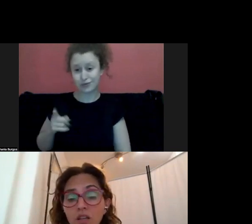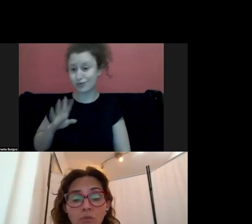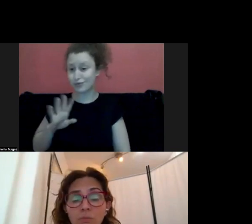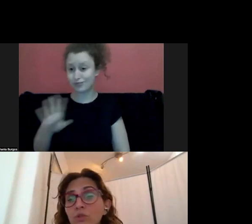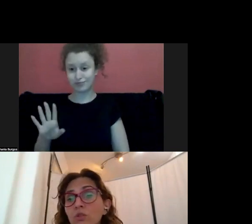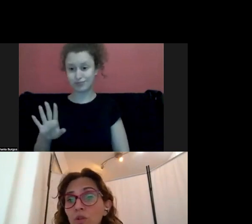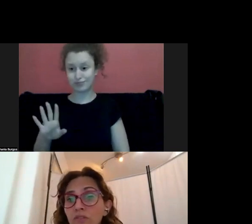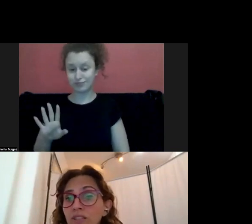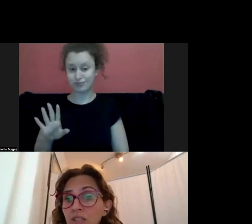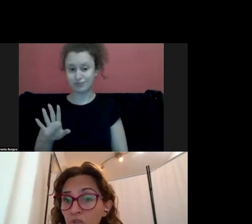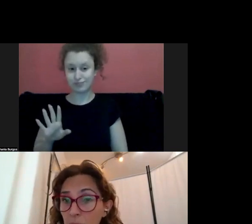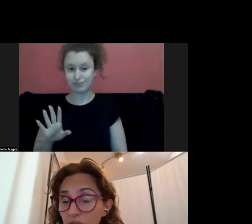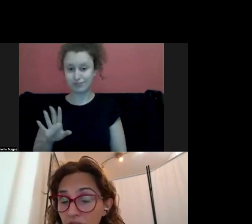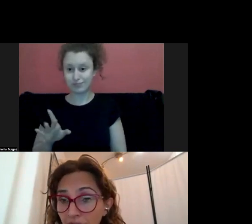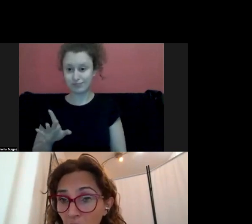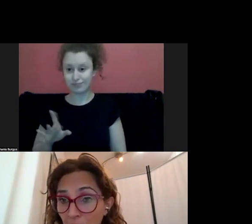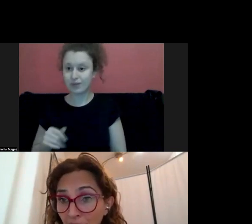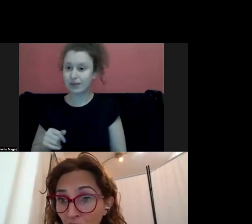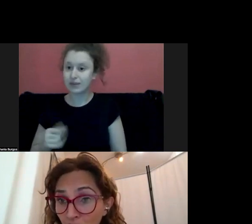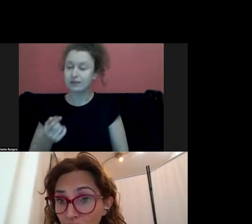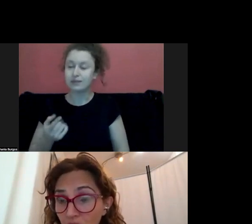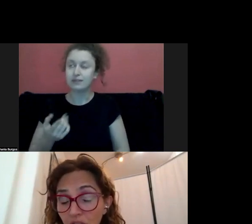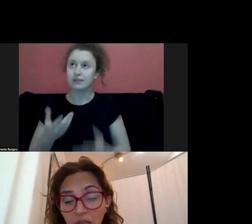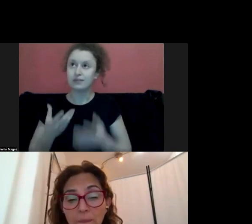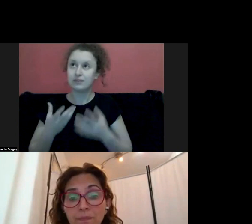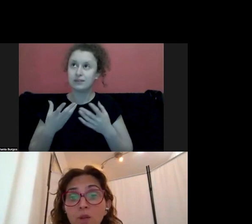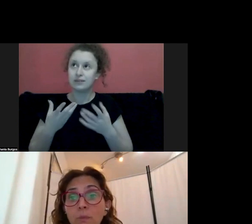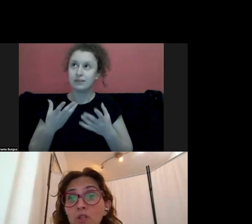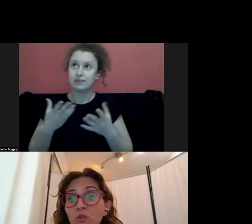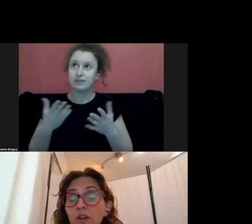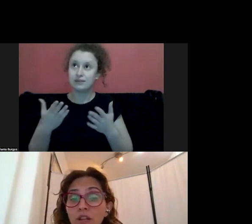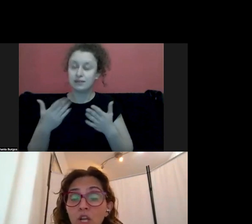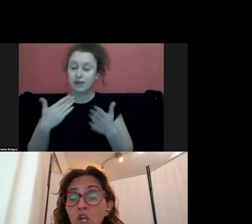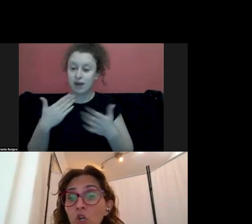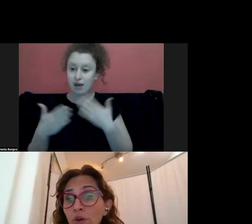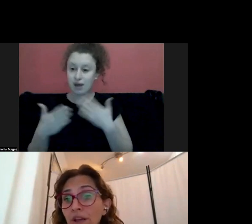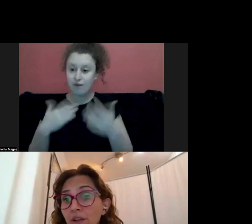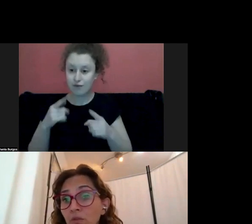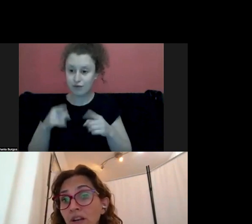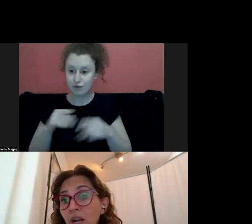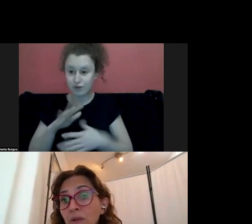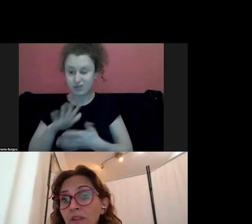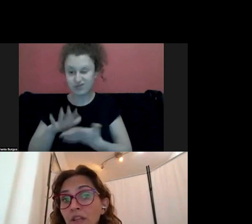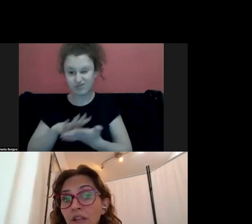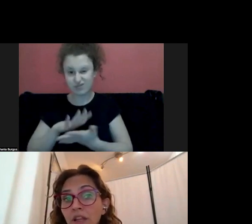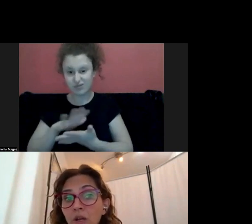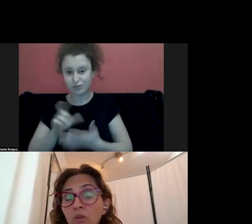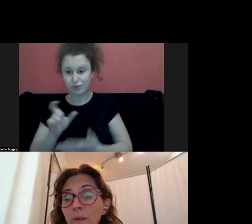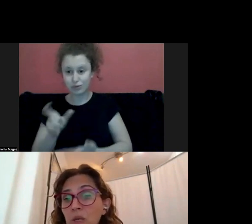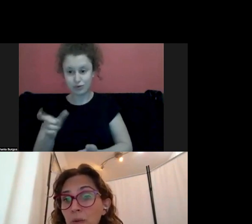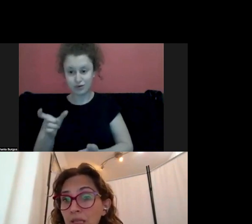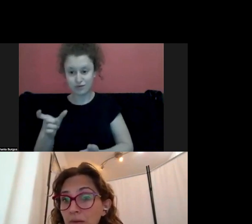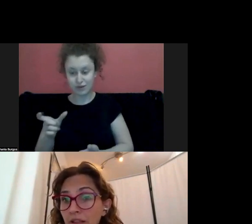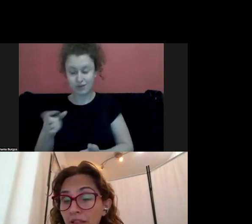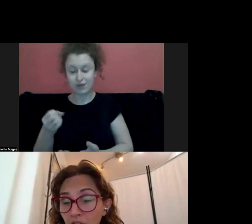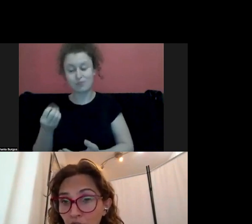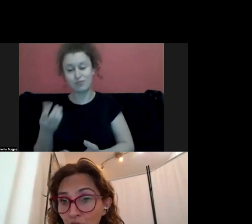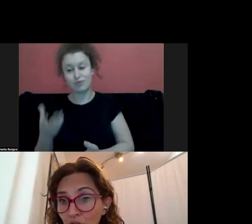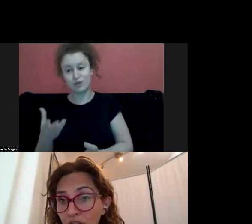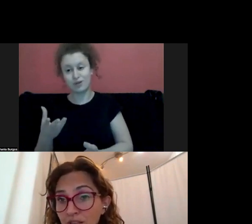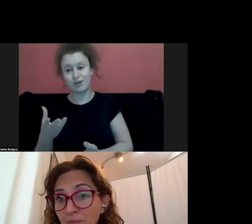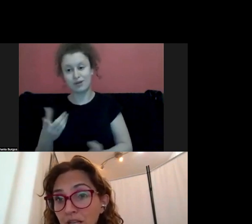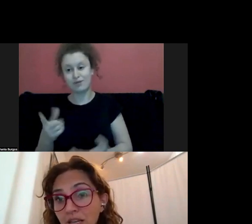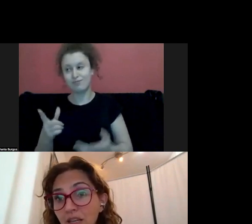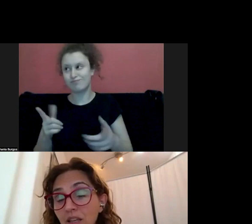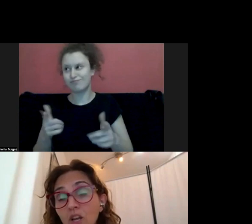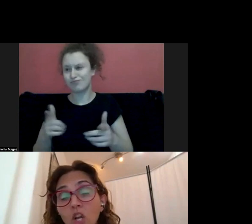decidir, puesto que nos falta muchas veces información, puesto que no hay realmente una perspectiva de derechos